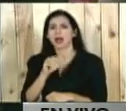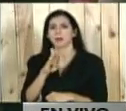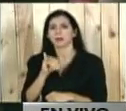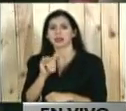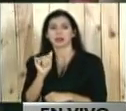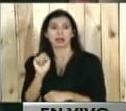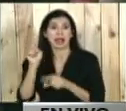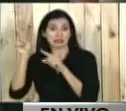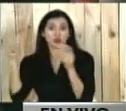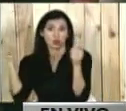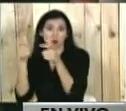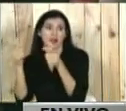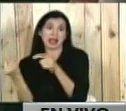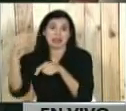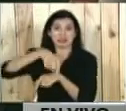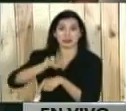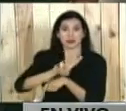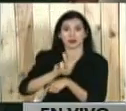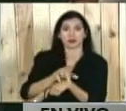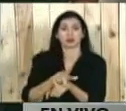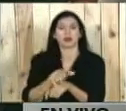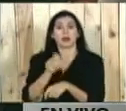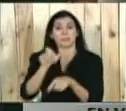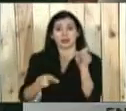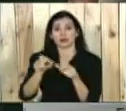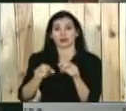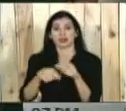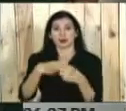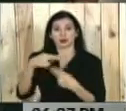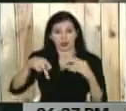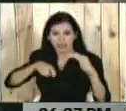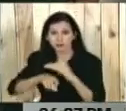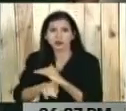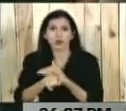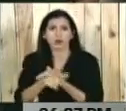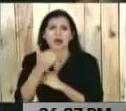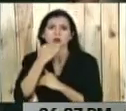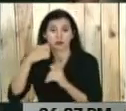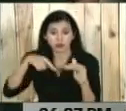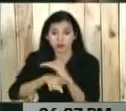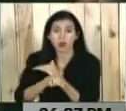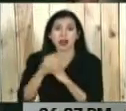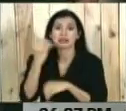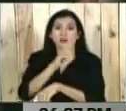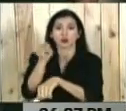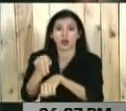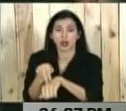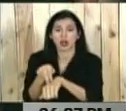de partidarios de la revolución entró a la asamblea de repente, abruptamente.